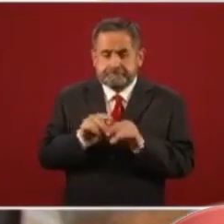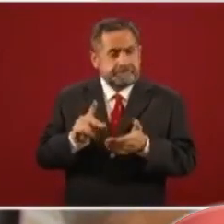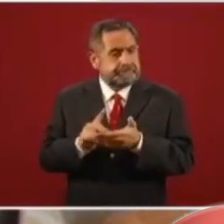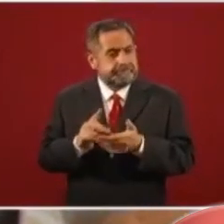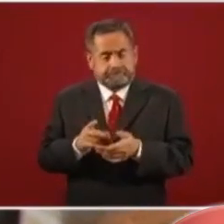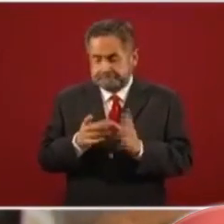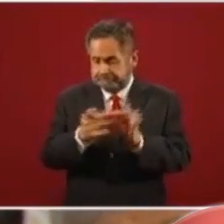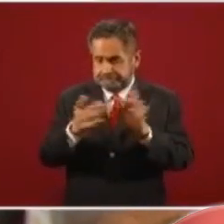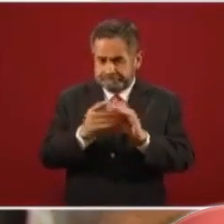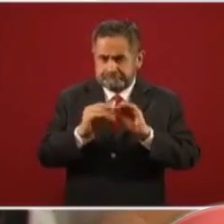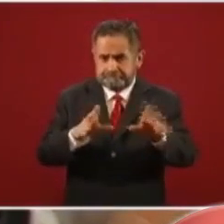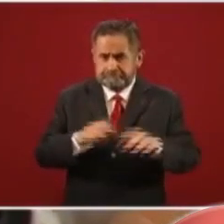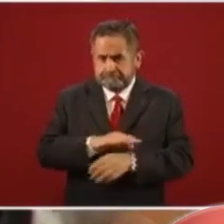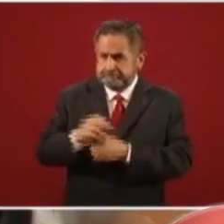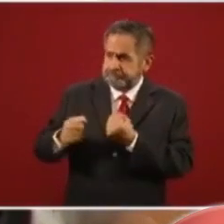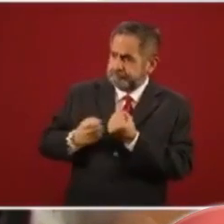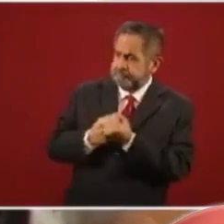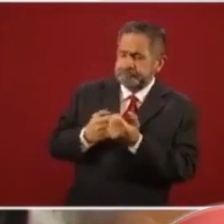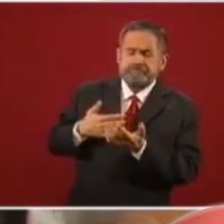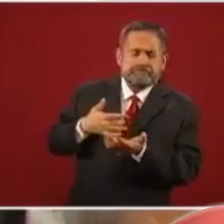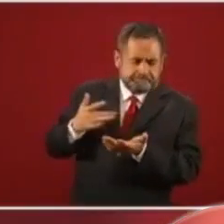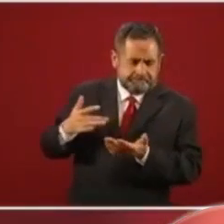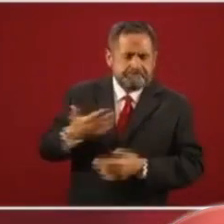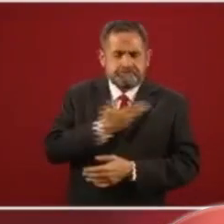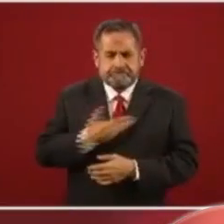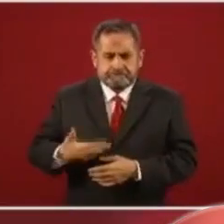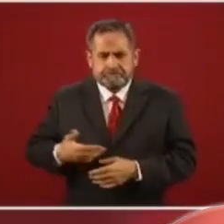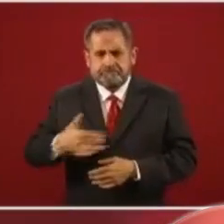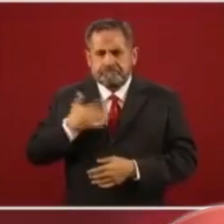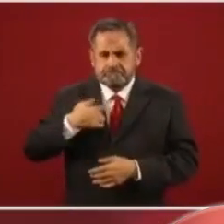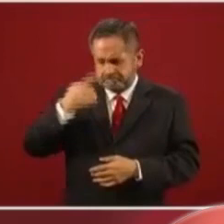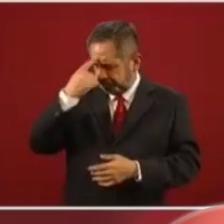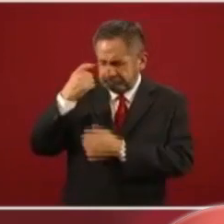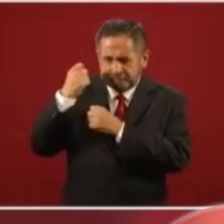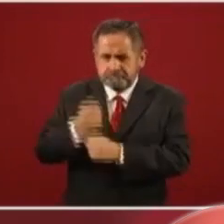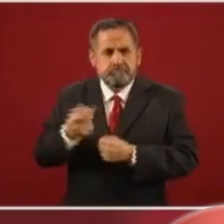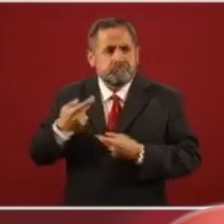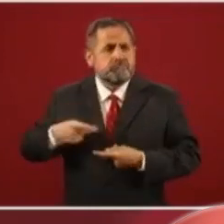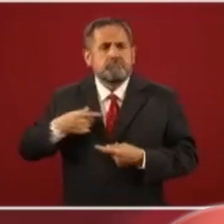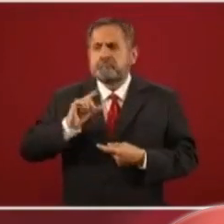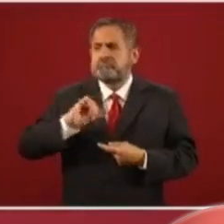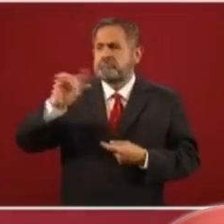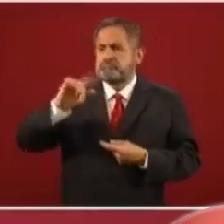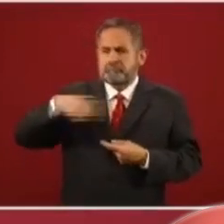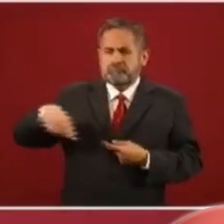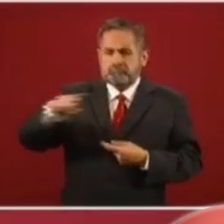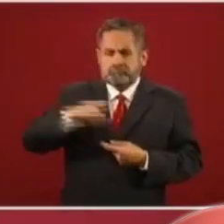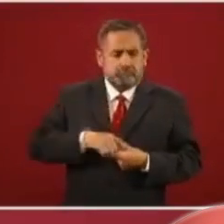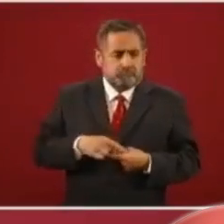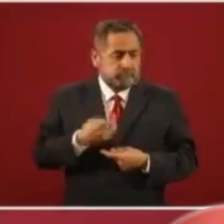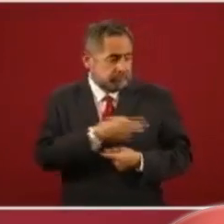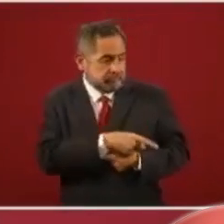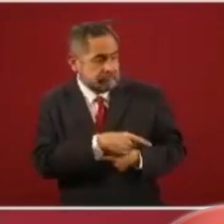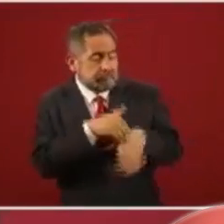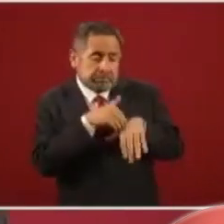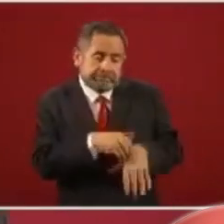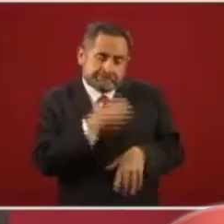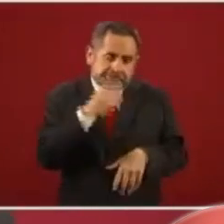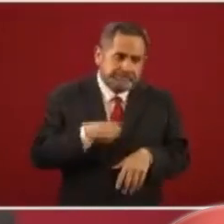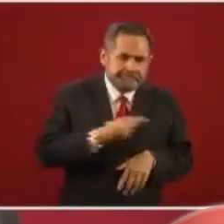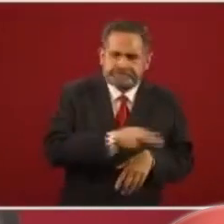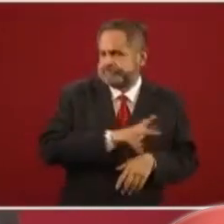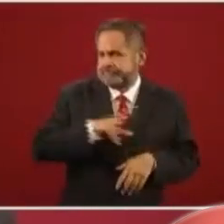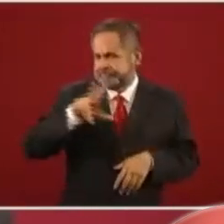el inicio, tenemos el respaldo directo del presidente y tenemos la convicción de todos los funcionarios, no vamos a permitir el sabotaje porque